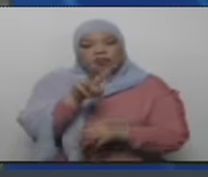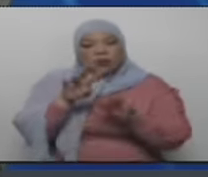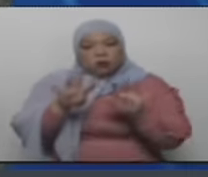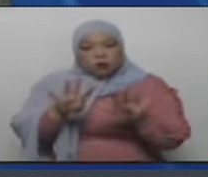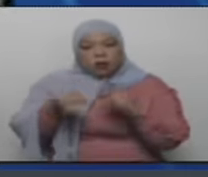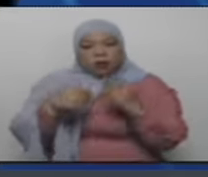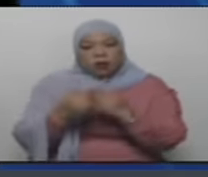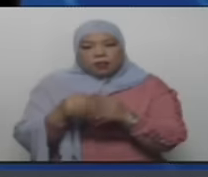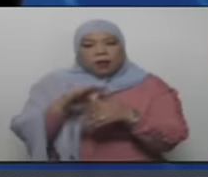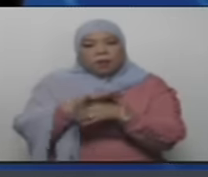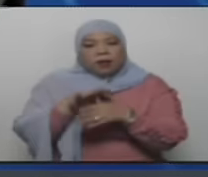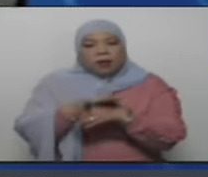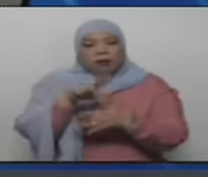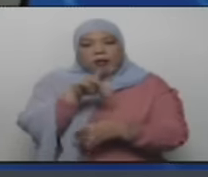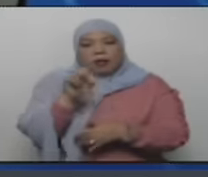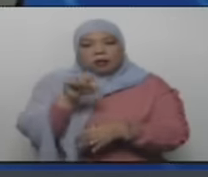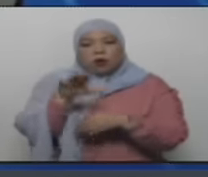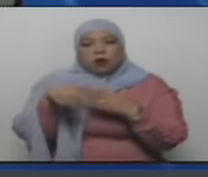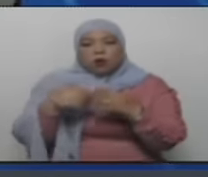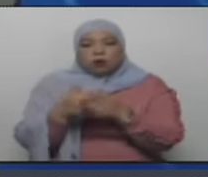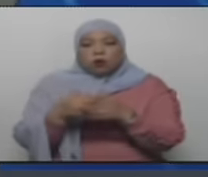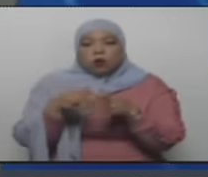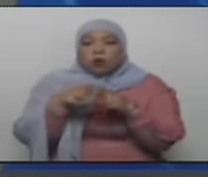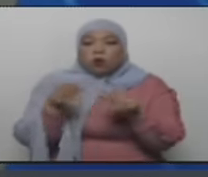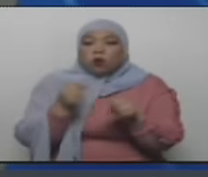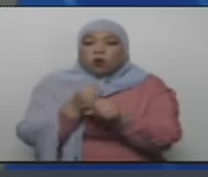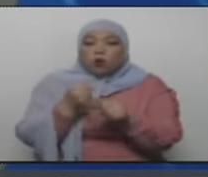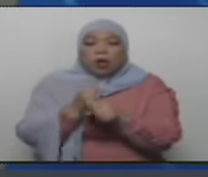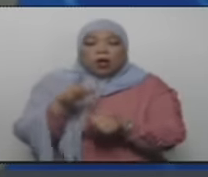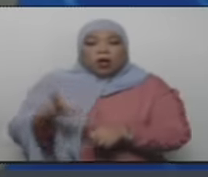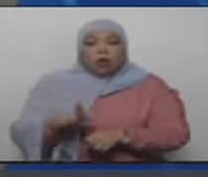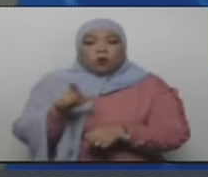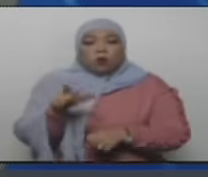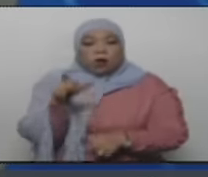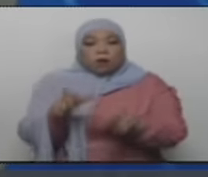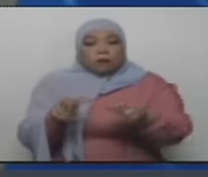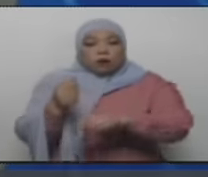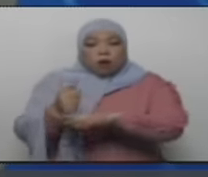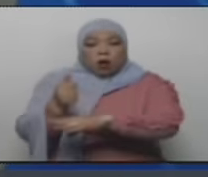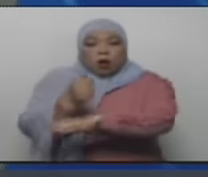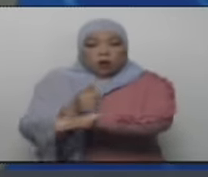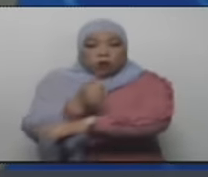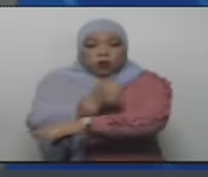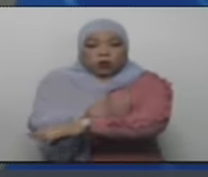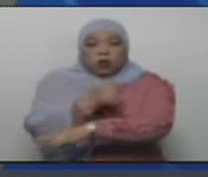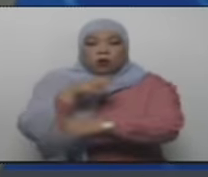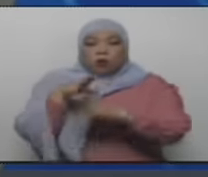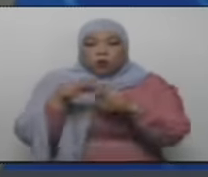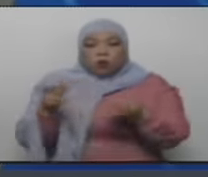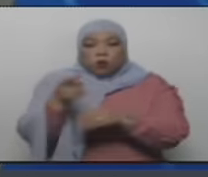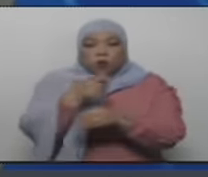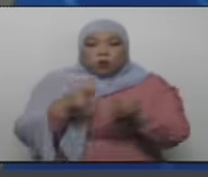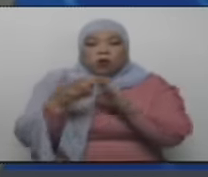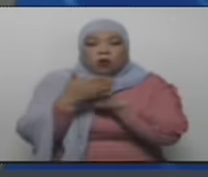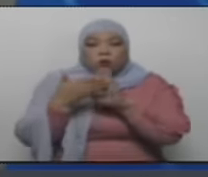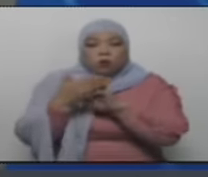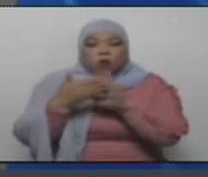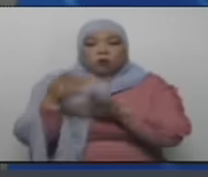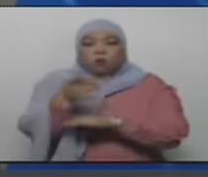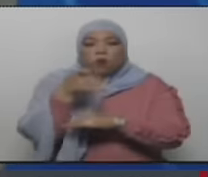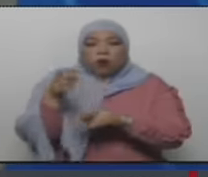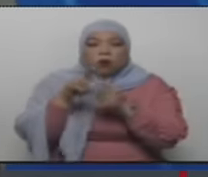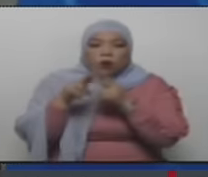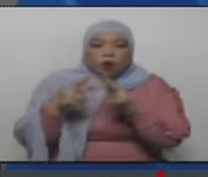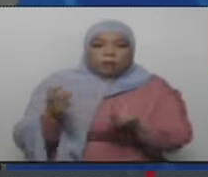martes 30, donde estábamos todos, el alto mando político, dirigiendo el restablecimiento de la paz del